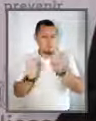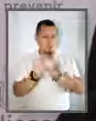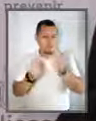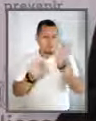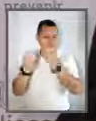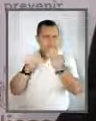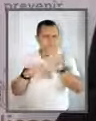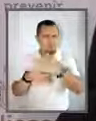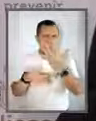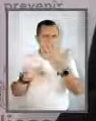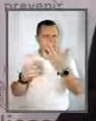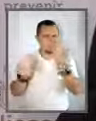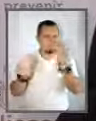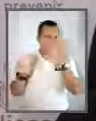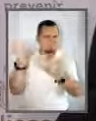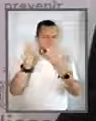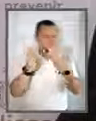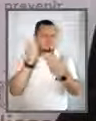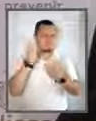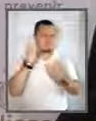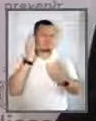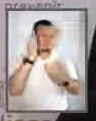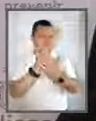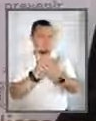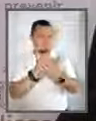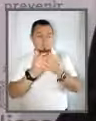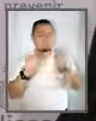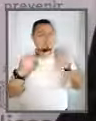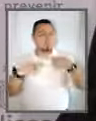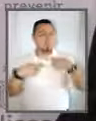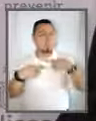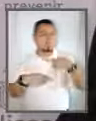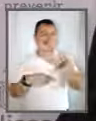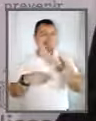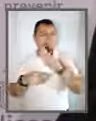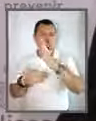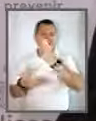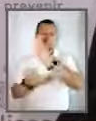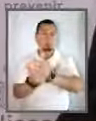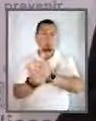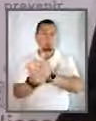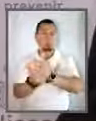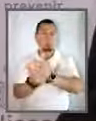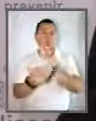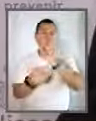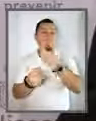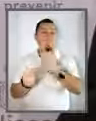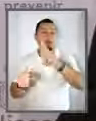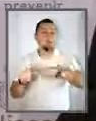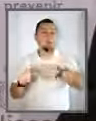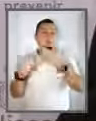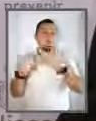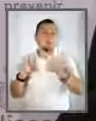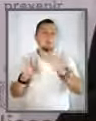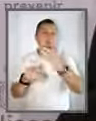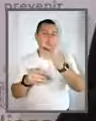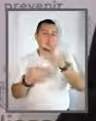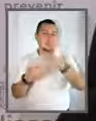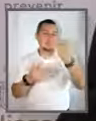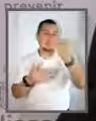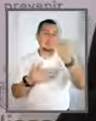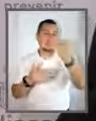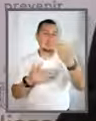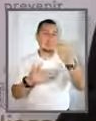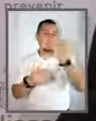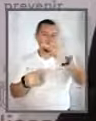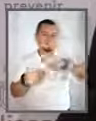jurisdiccionales y posteriormente el personal acudió al Hospital Puerta de Hierro con la finalidad de